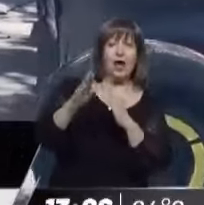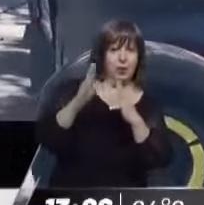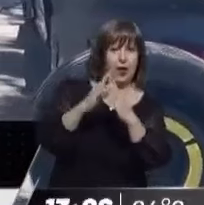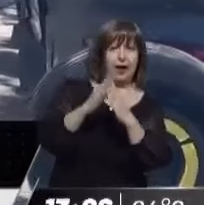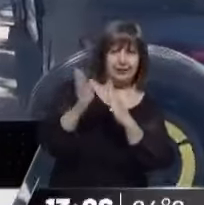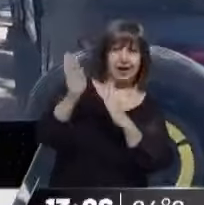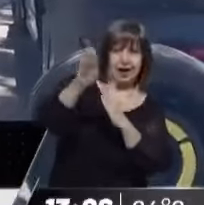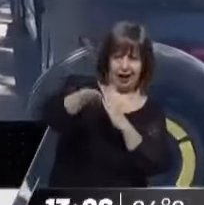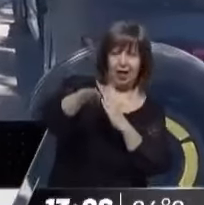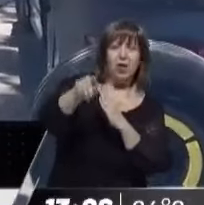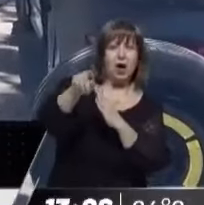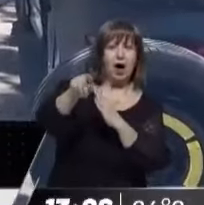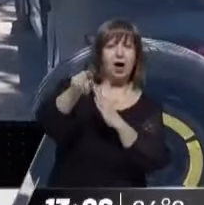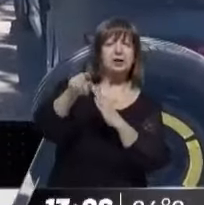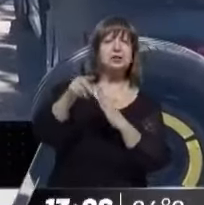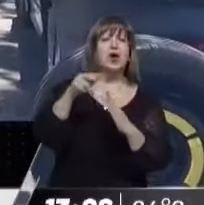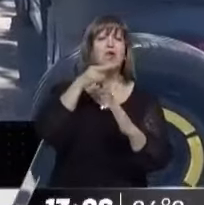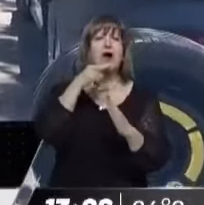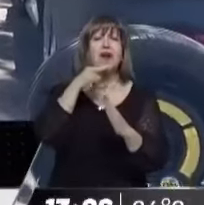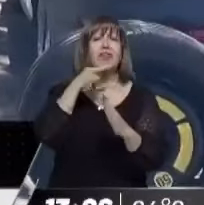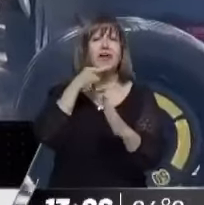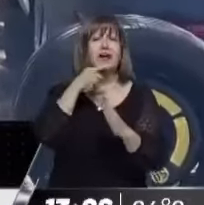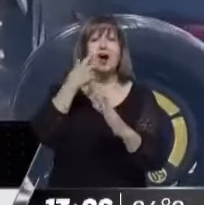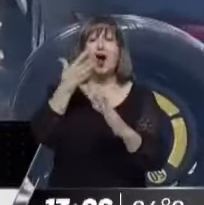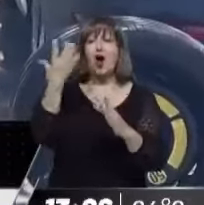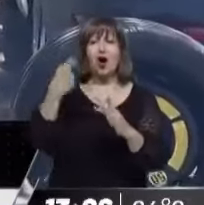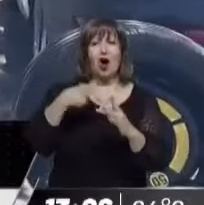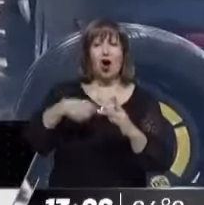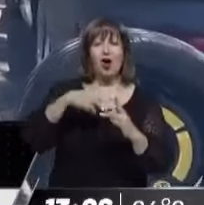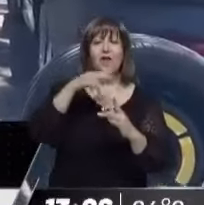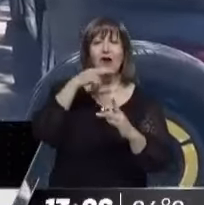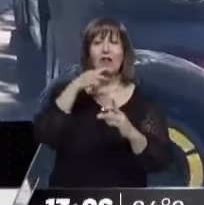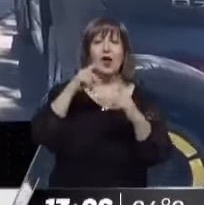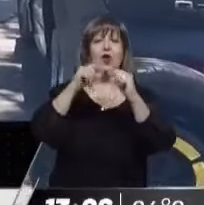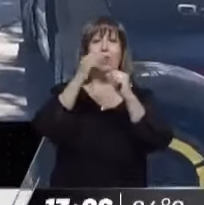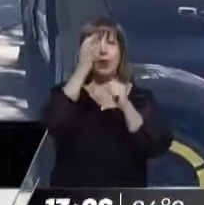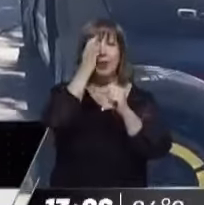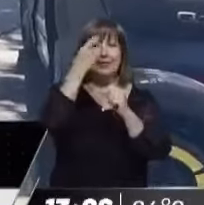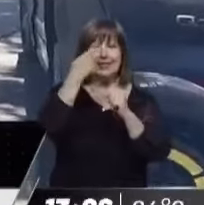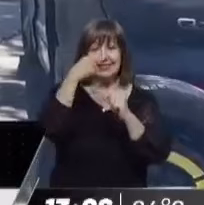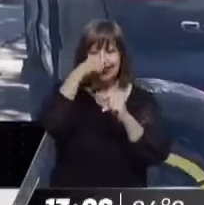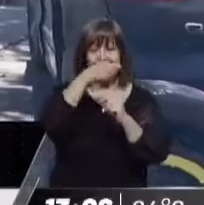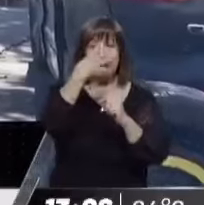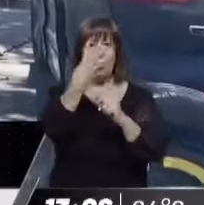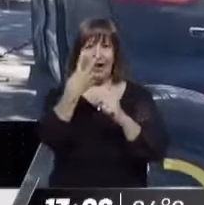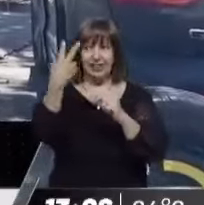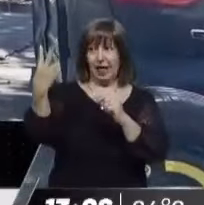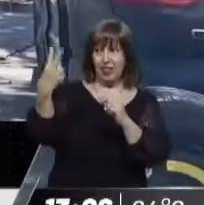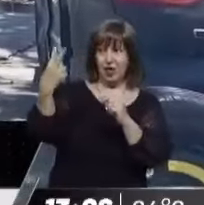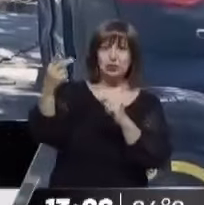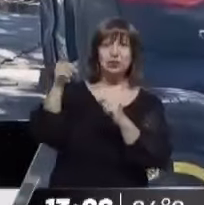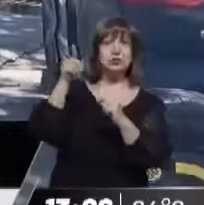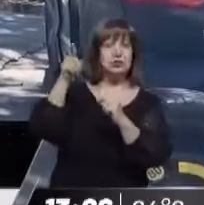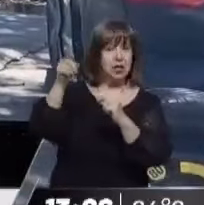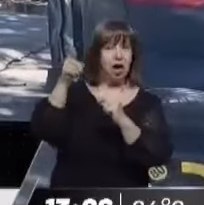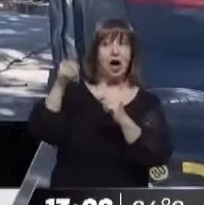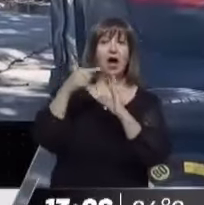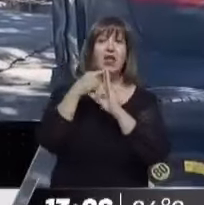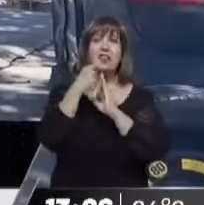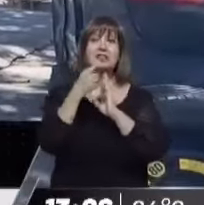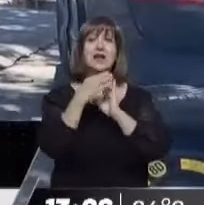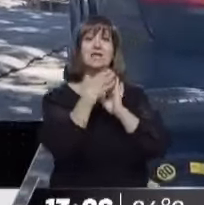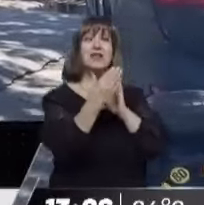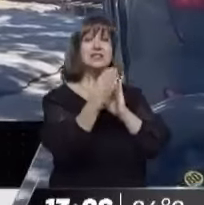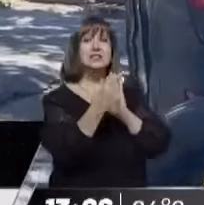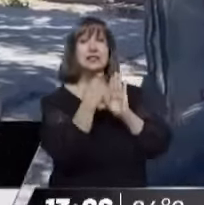es color verde por fuera, que es la numeración 2742, por lo que dicen algunos vecinos,